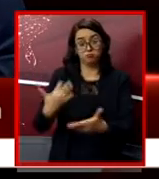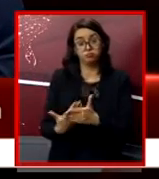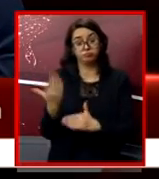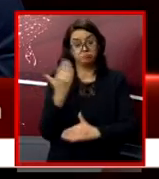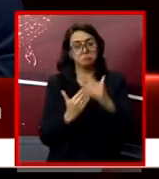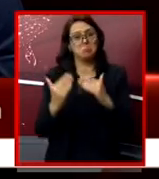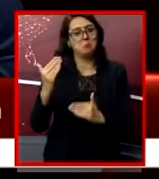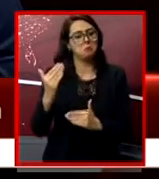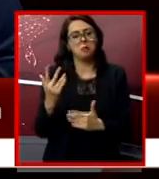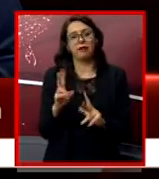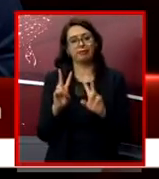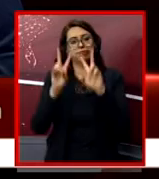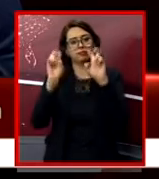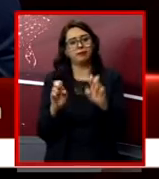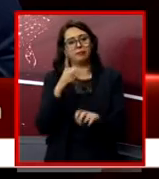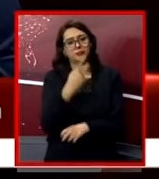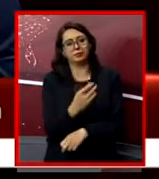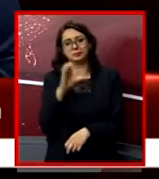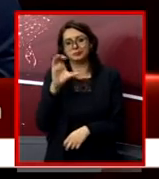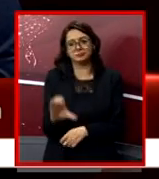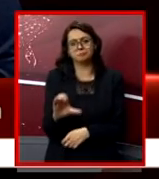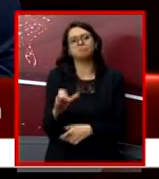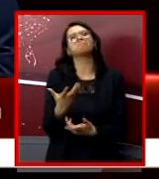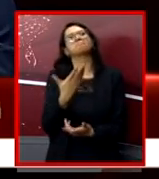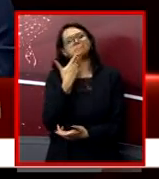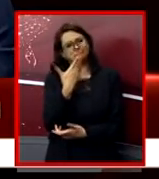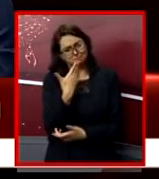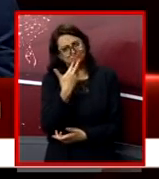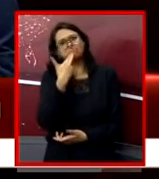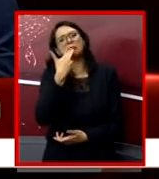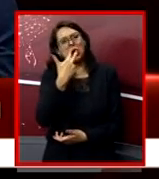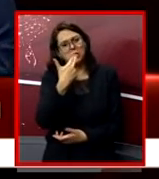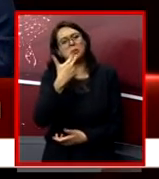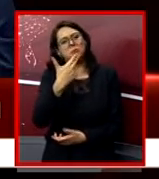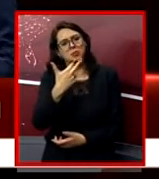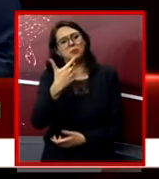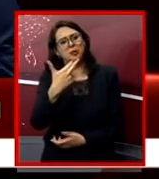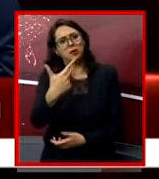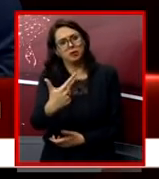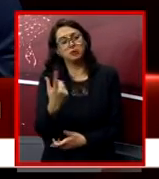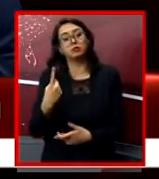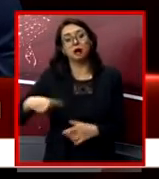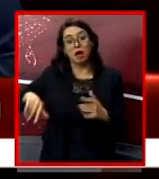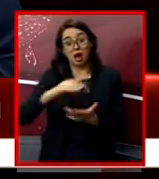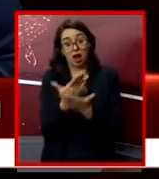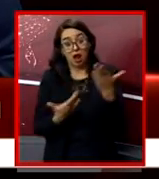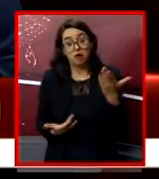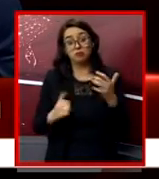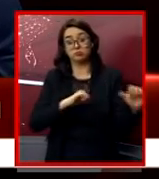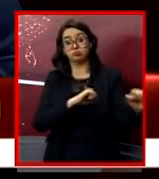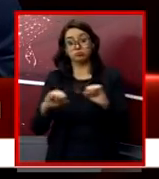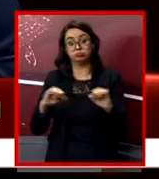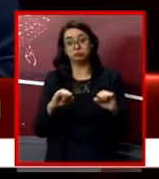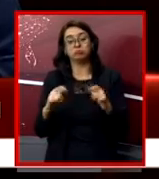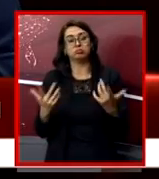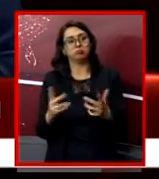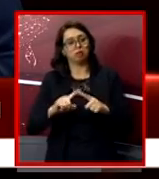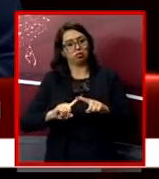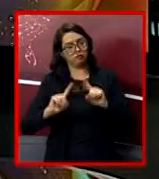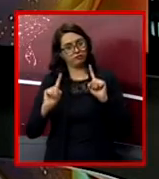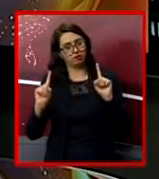la cultura de la protección civil sí que ha funcionado y a ella debemos que la dimensión de la tragedia haya sido